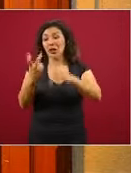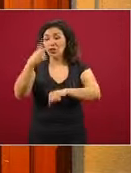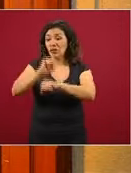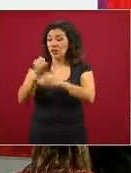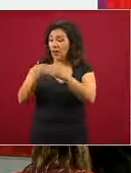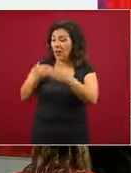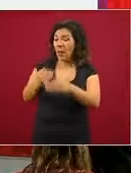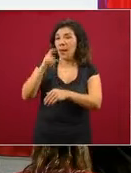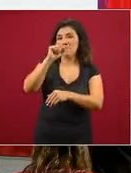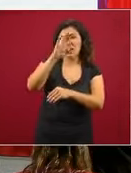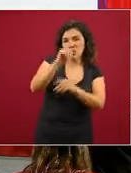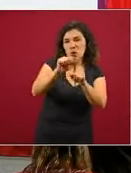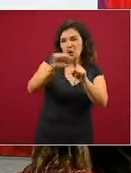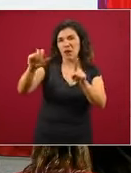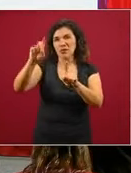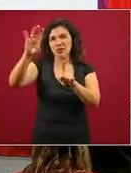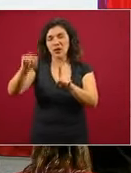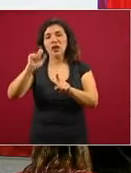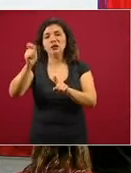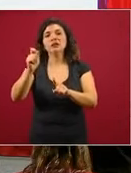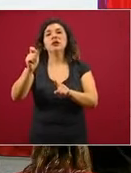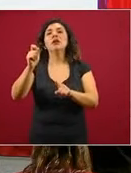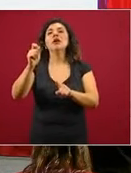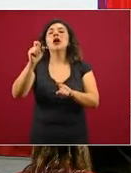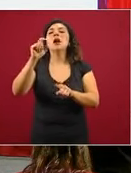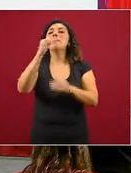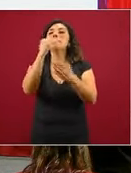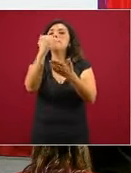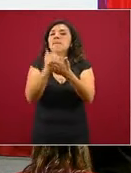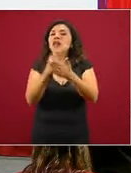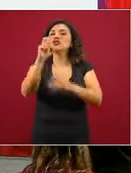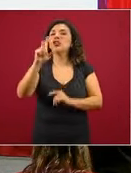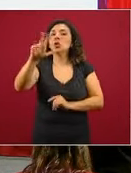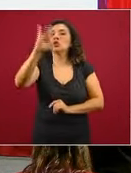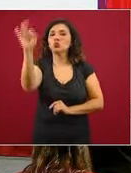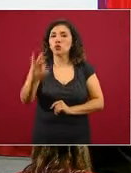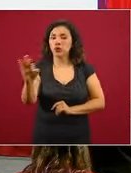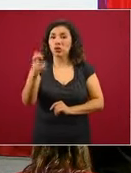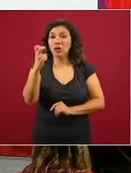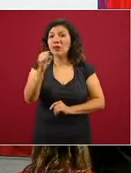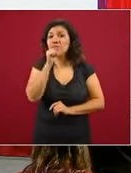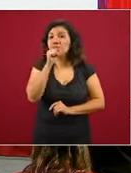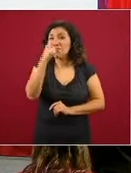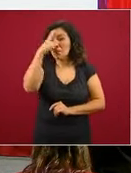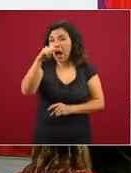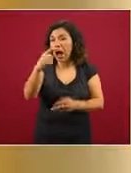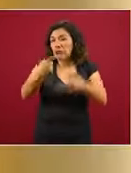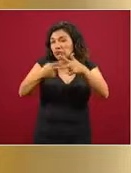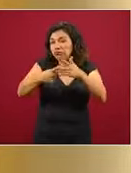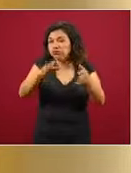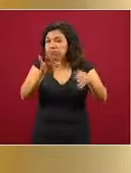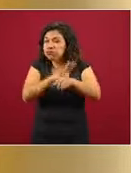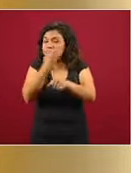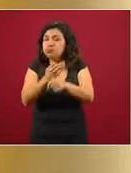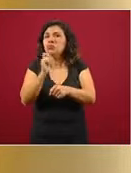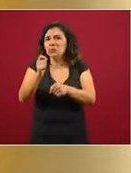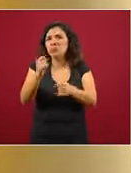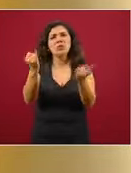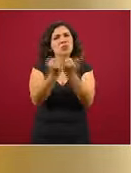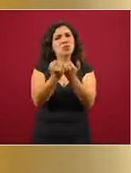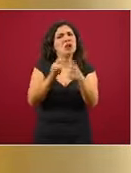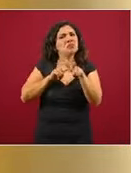la 29 a la 30, de menos 38%. El indicador de casos activos estimados se ha mantenido bastante